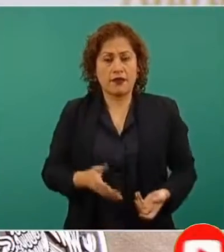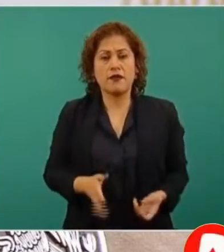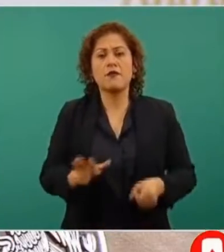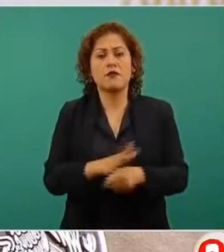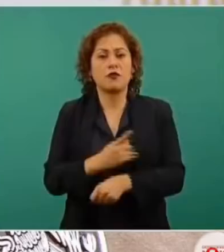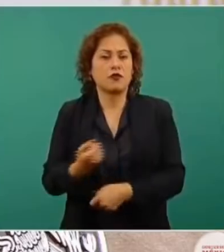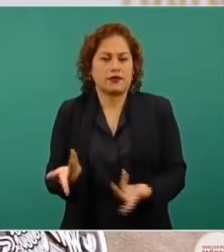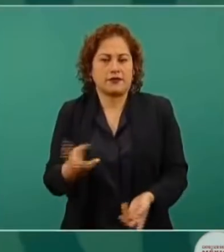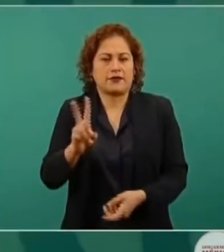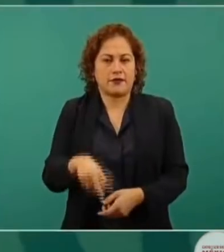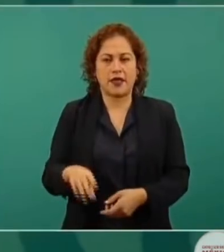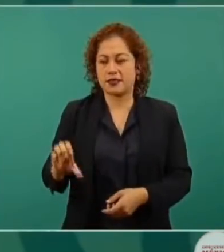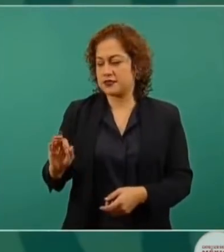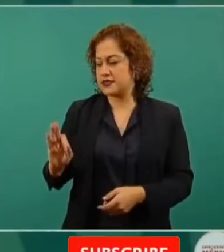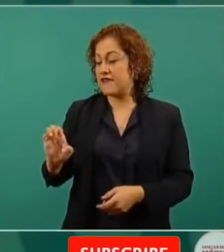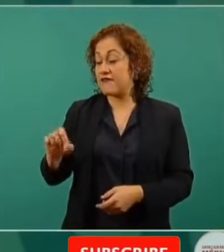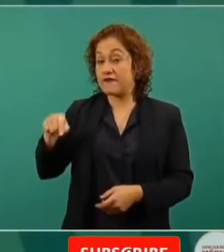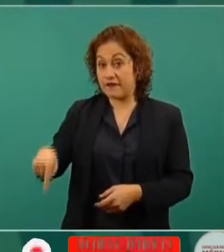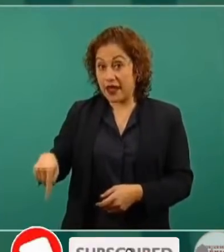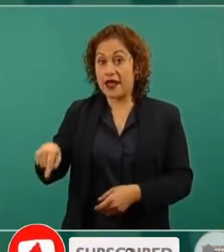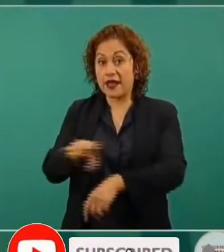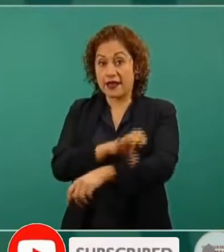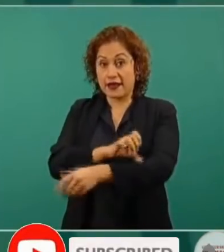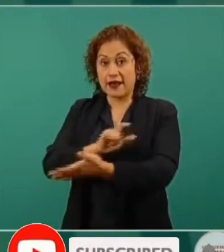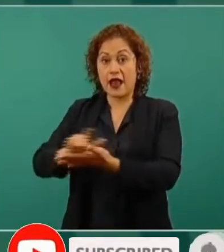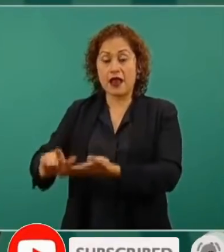energías limpias que han diseñado en este